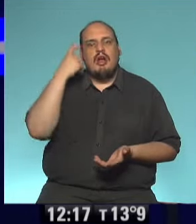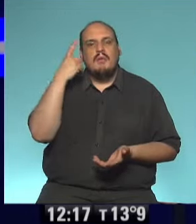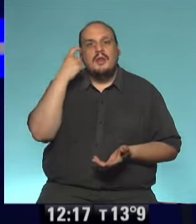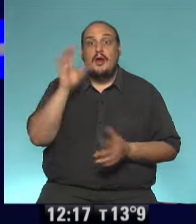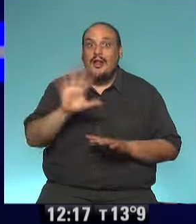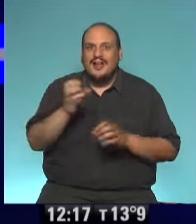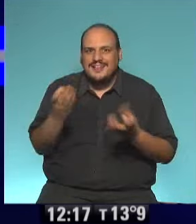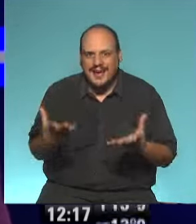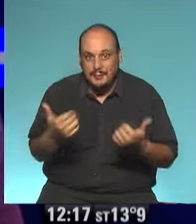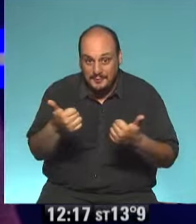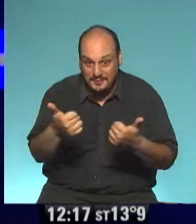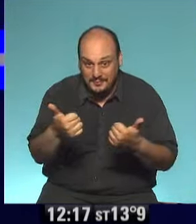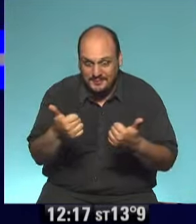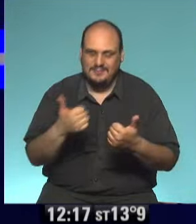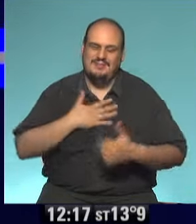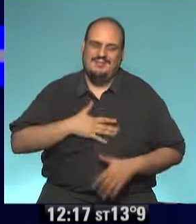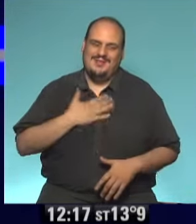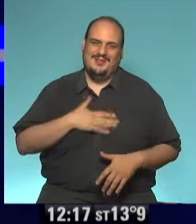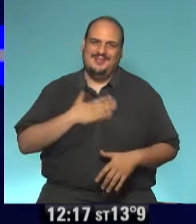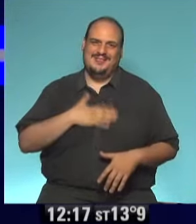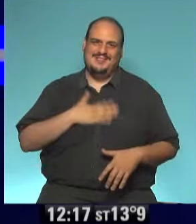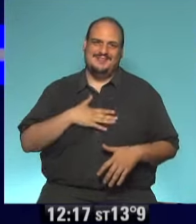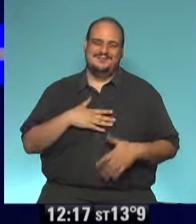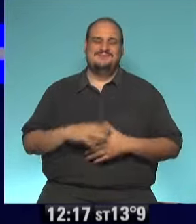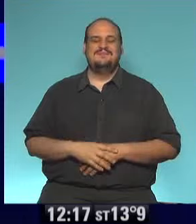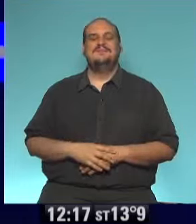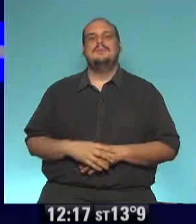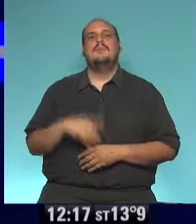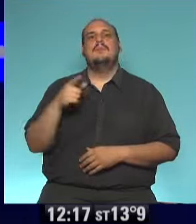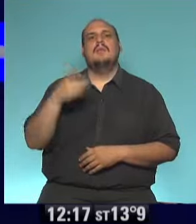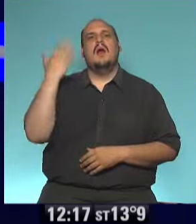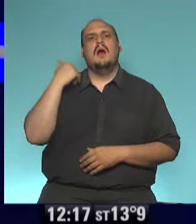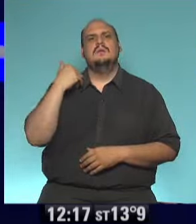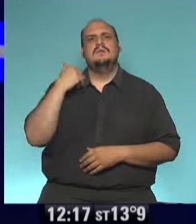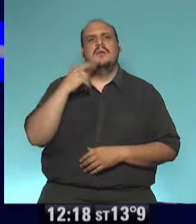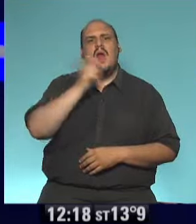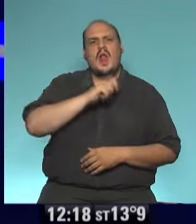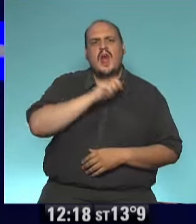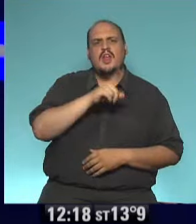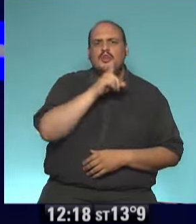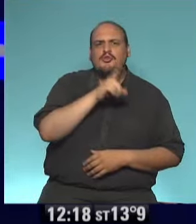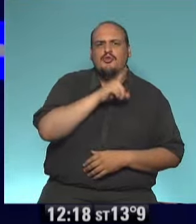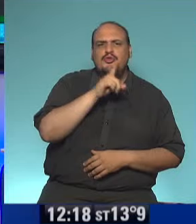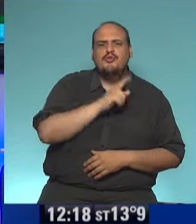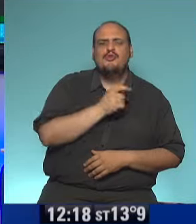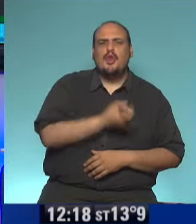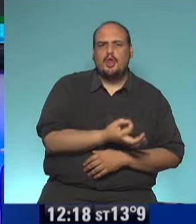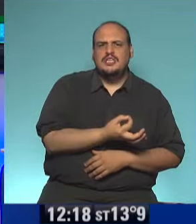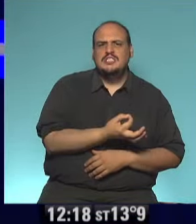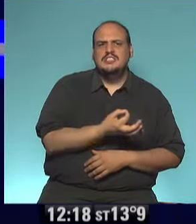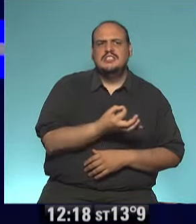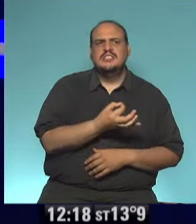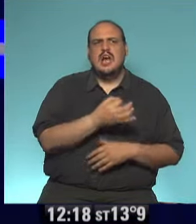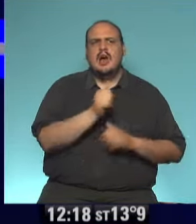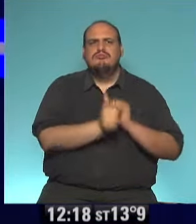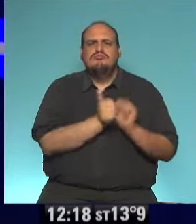están? ¿Bien? Me alegro que estén bien. Estuvimos viendo cómo se fabrica el helado de frutilla, todo lo que hay detrás de esa fabricación. ¿Por